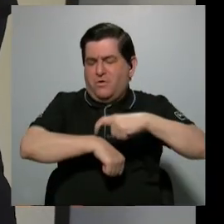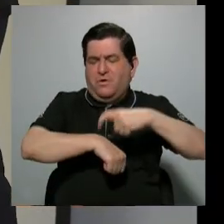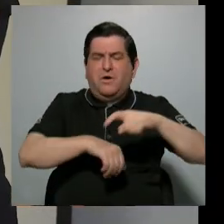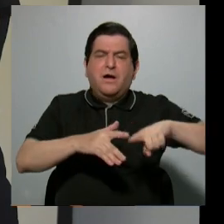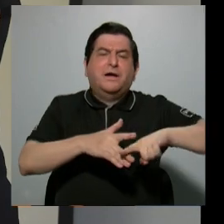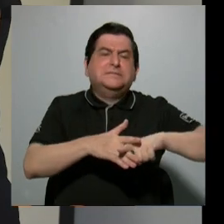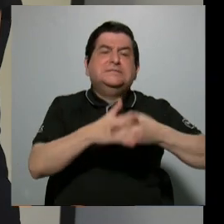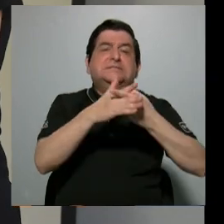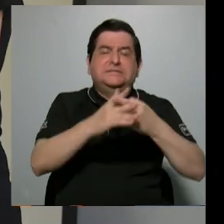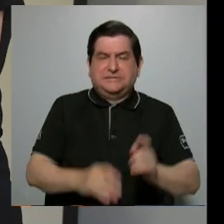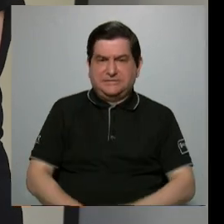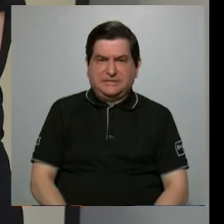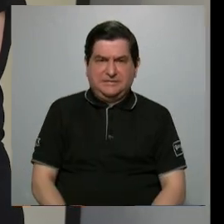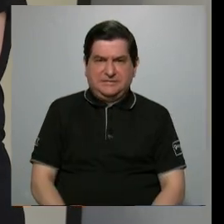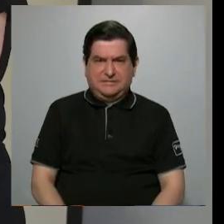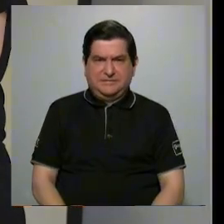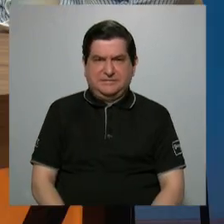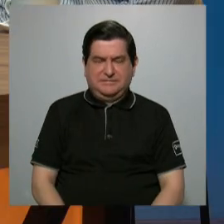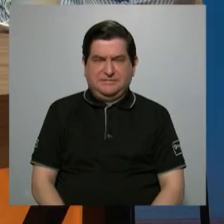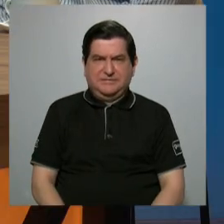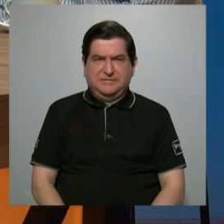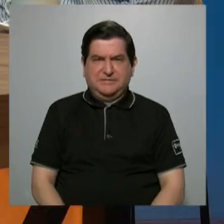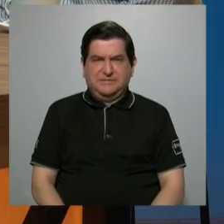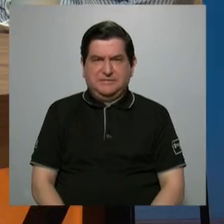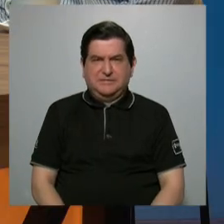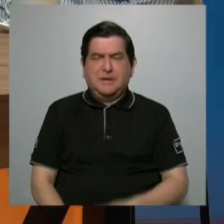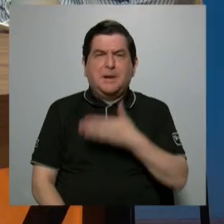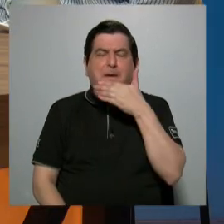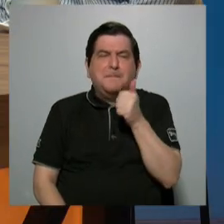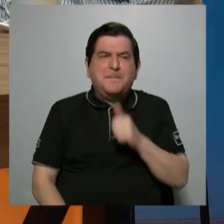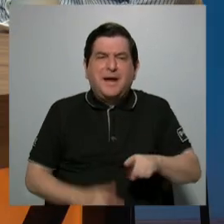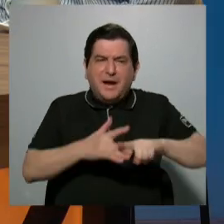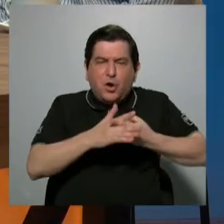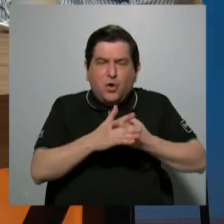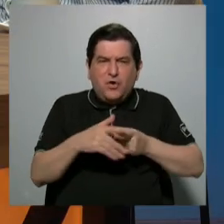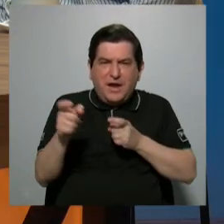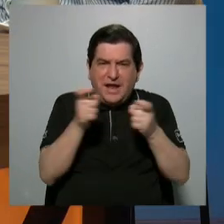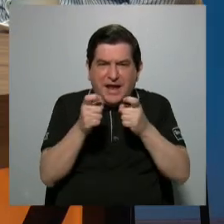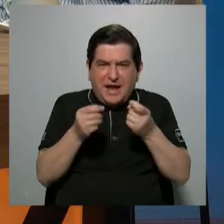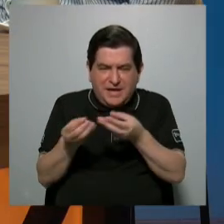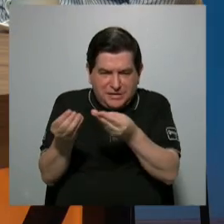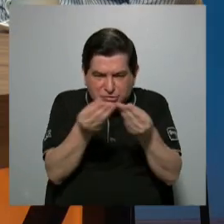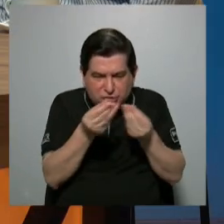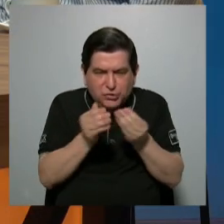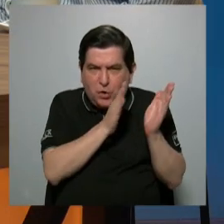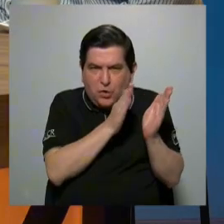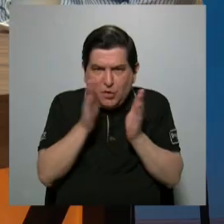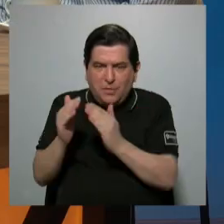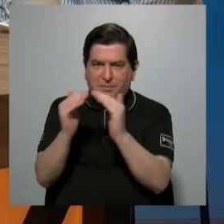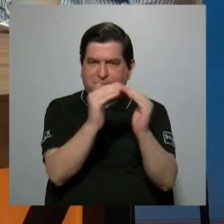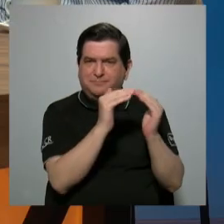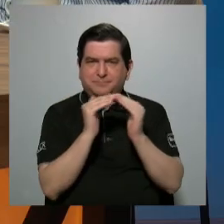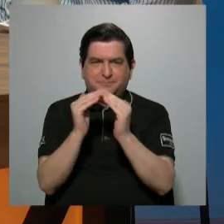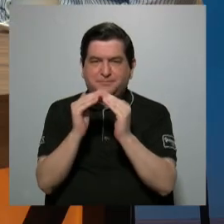iniciaron con mejores herramientas de gestión de suelo para la planificación urbana y para